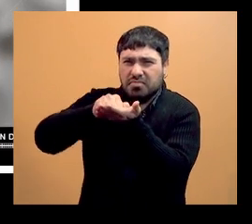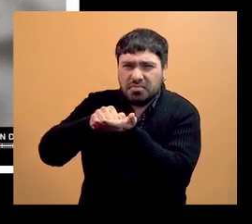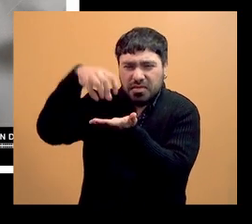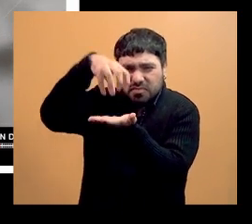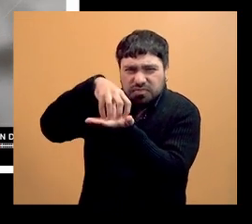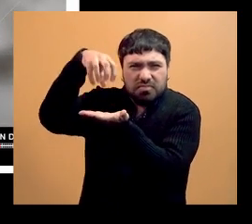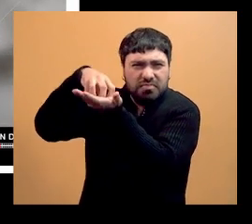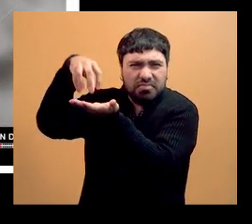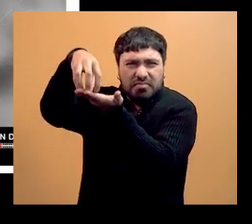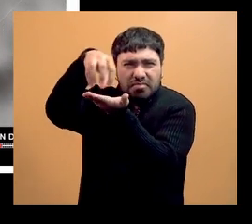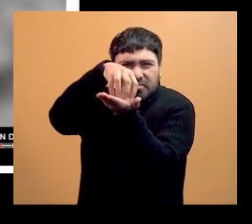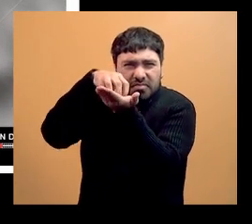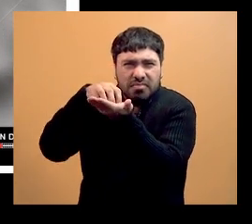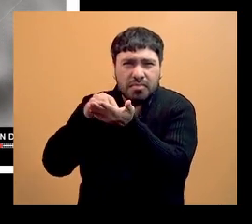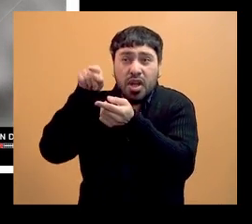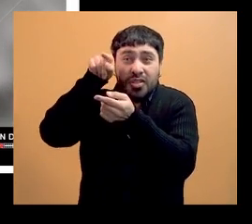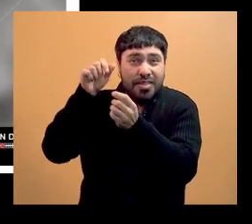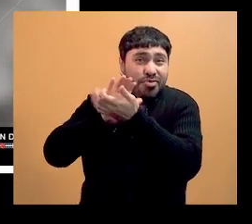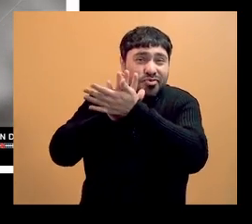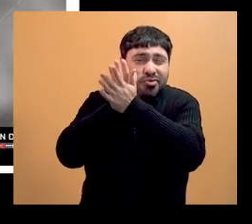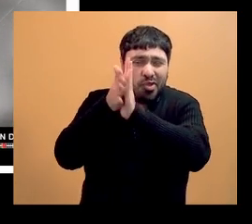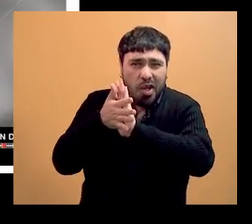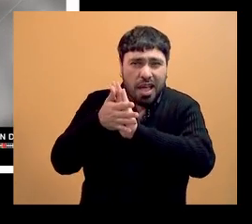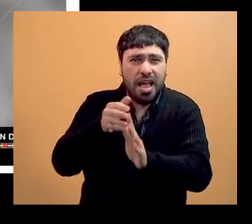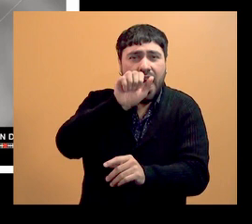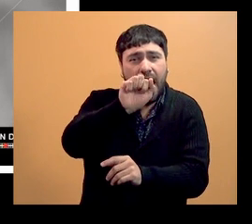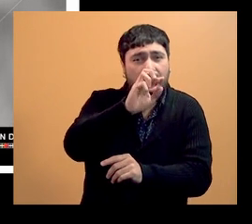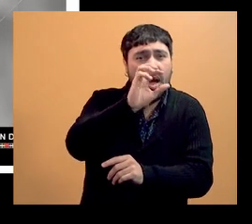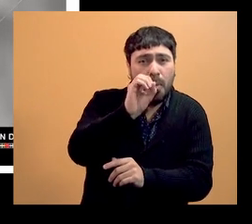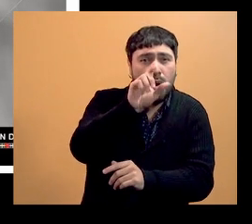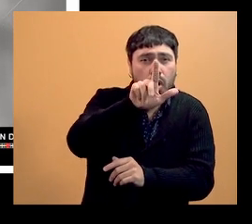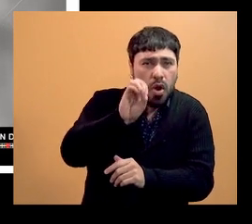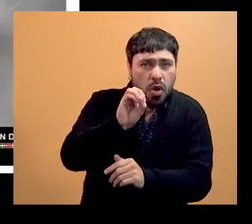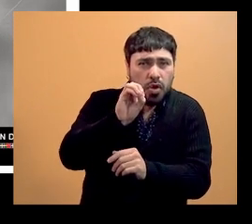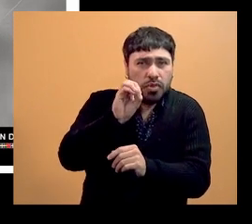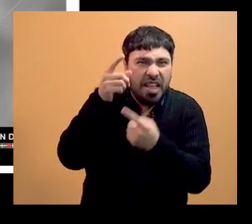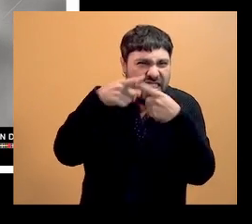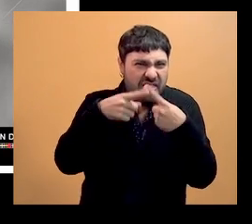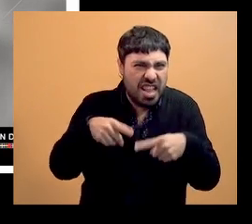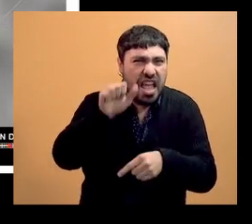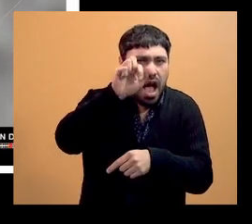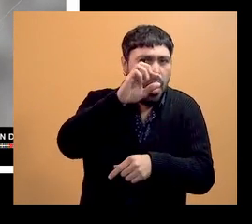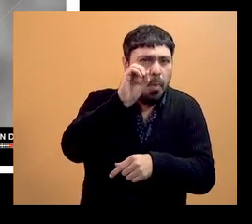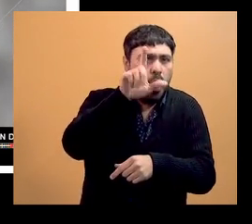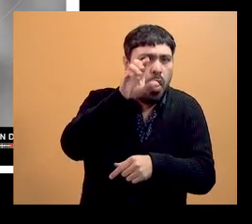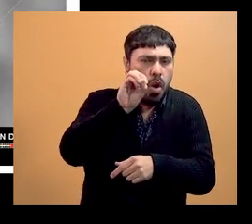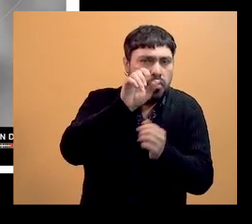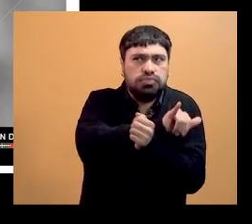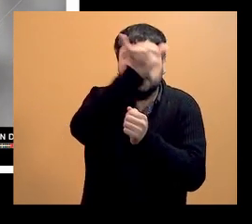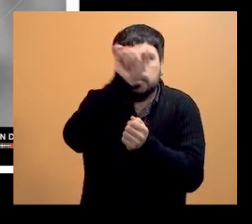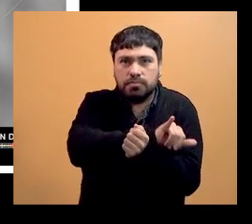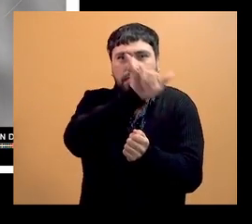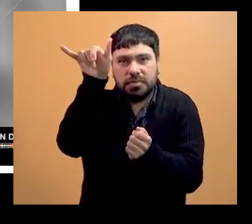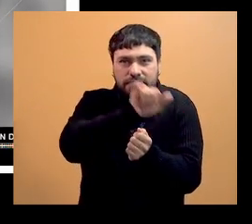Apolo, desde la 11, incluso otro debris o basura que ha quedado en la superficie lunar de otras misiones, incluyendo rusas,